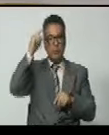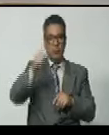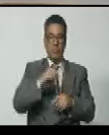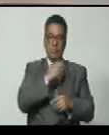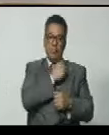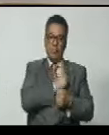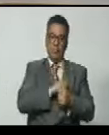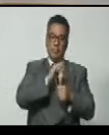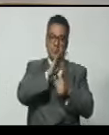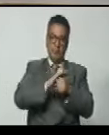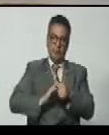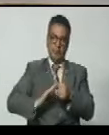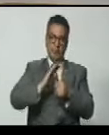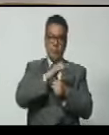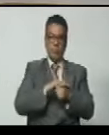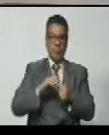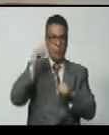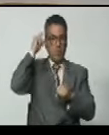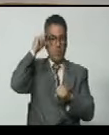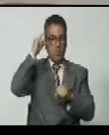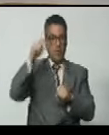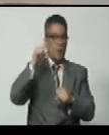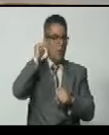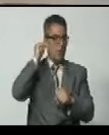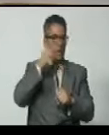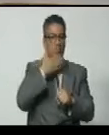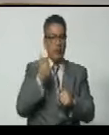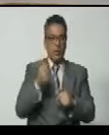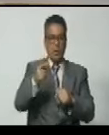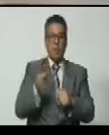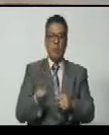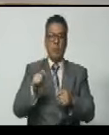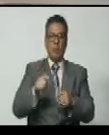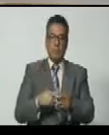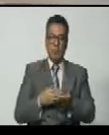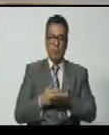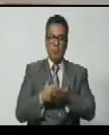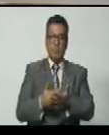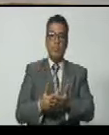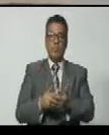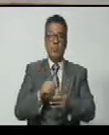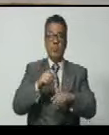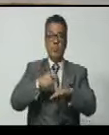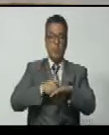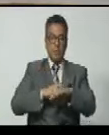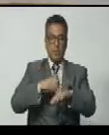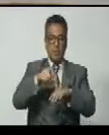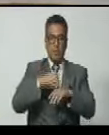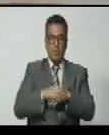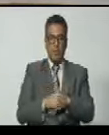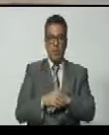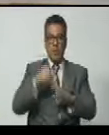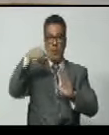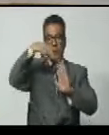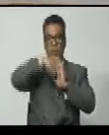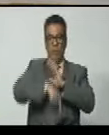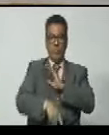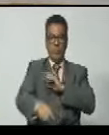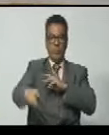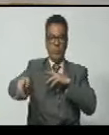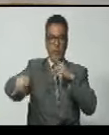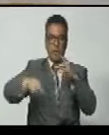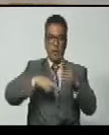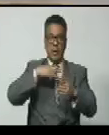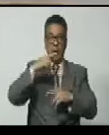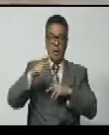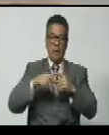Ternura, del Día de la Mujer, queremos reivindicar el carácter profundamente rebelde,